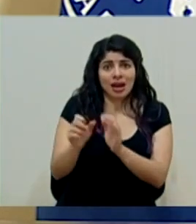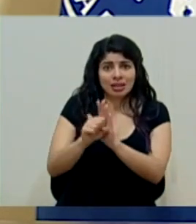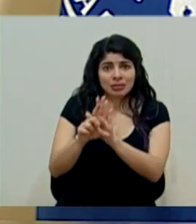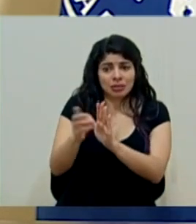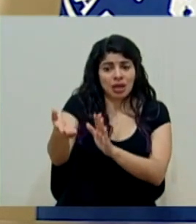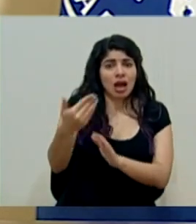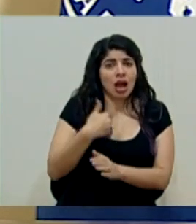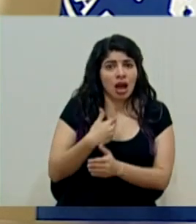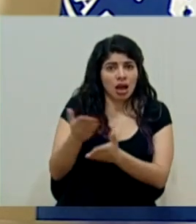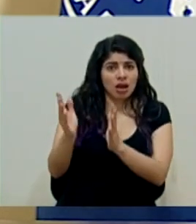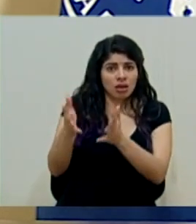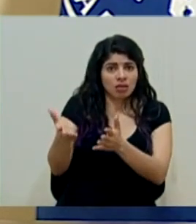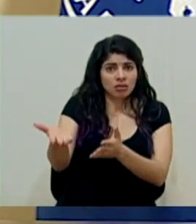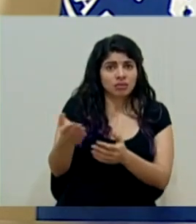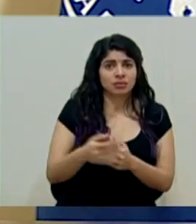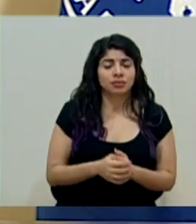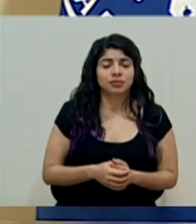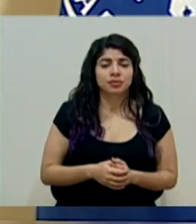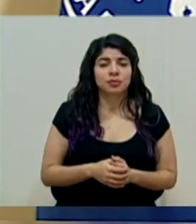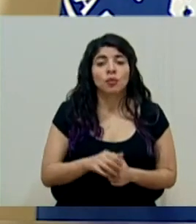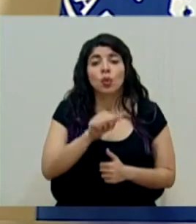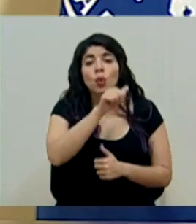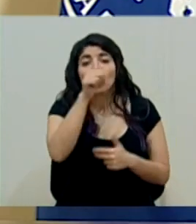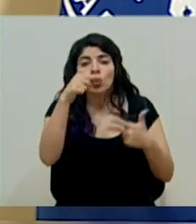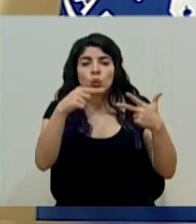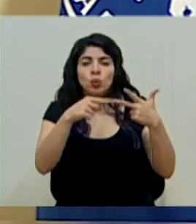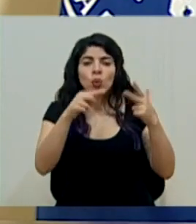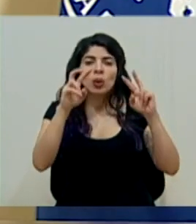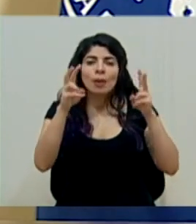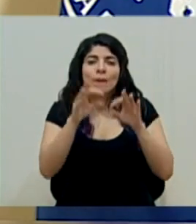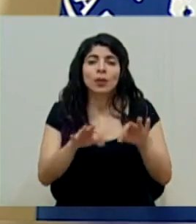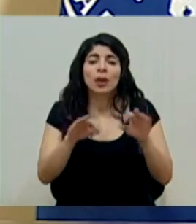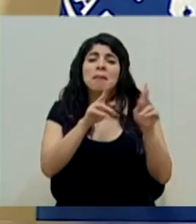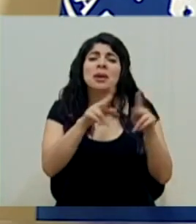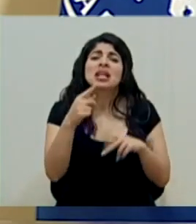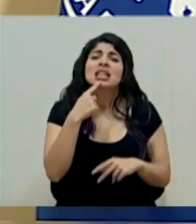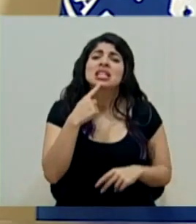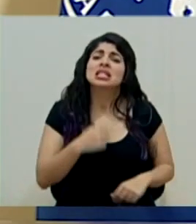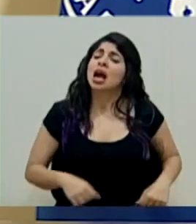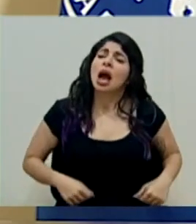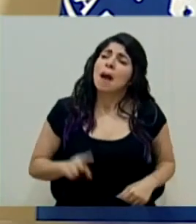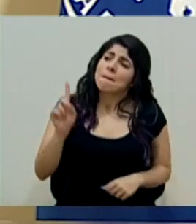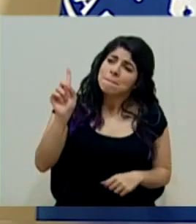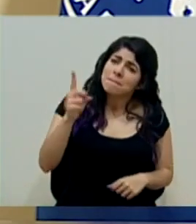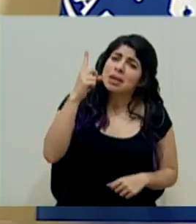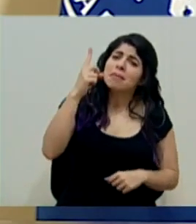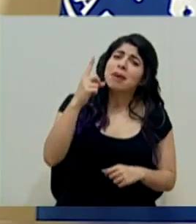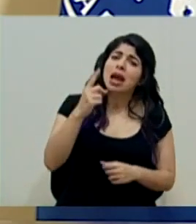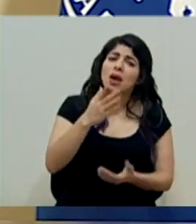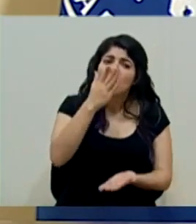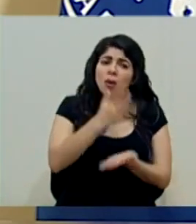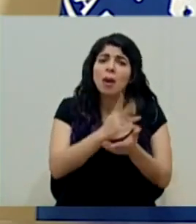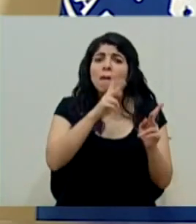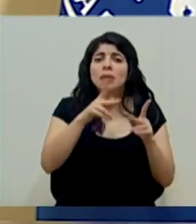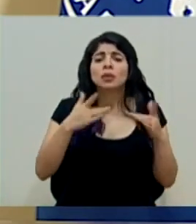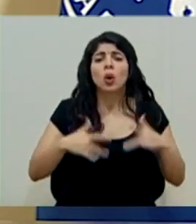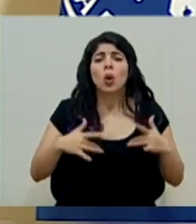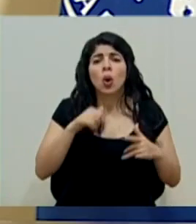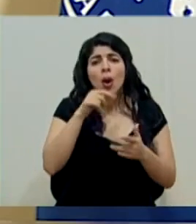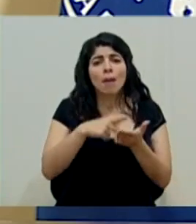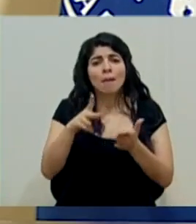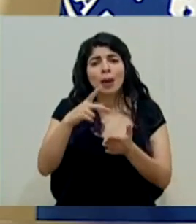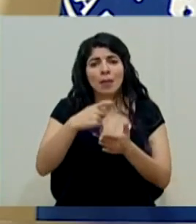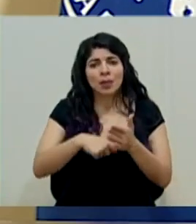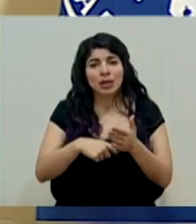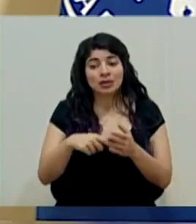allí. Otro de los temas fundamentales, la gente dice, primero combatan la evasión, el proyecto de